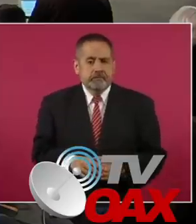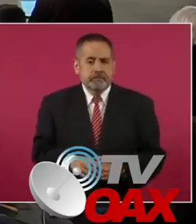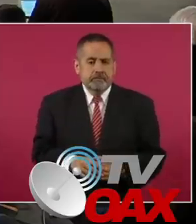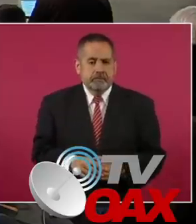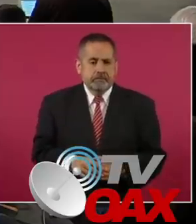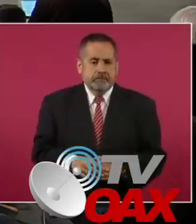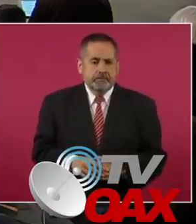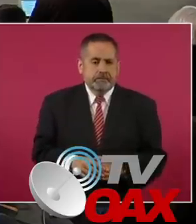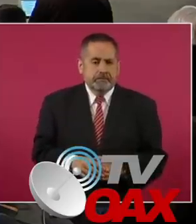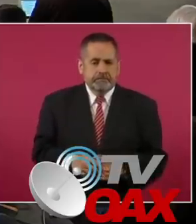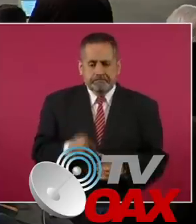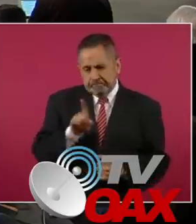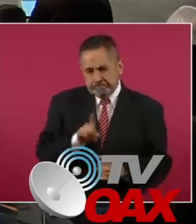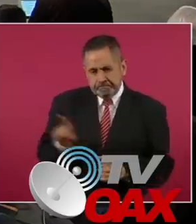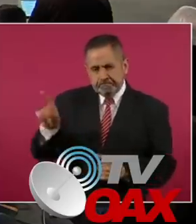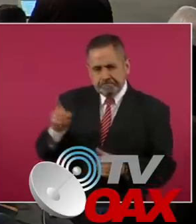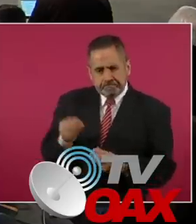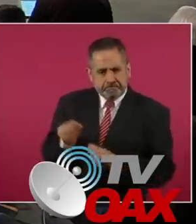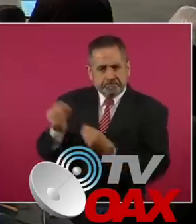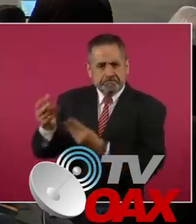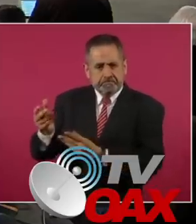para acá.